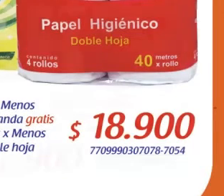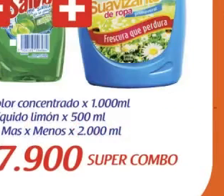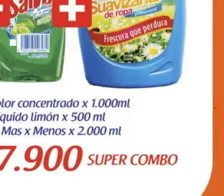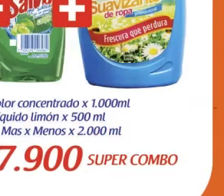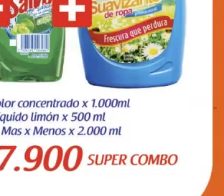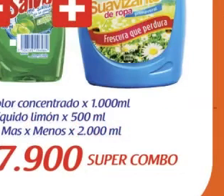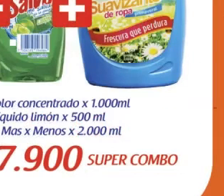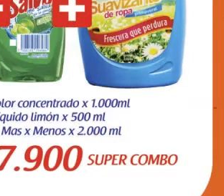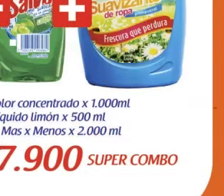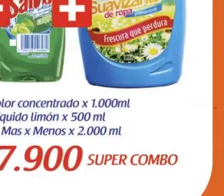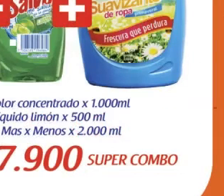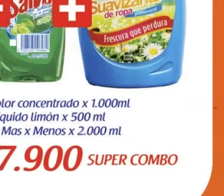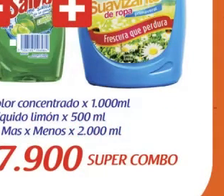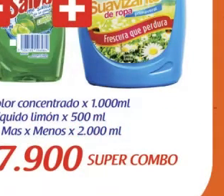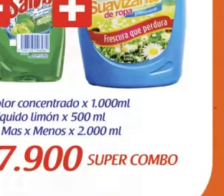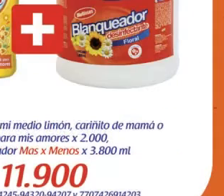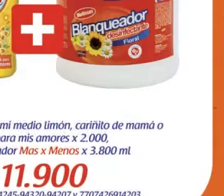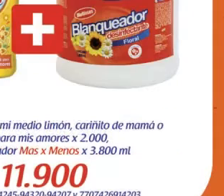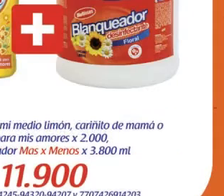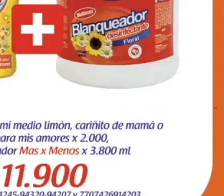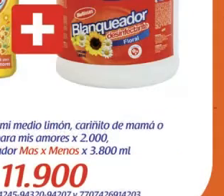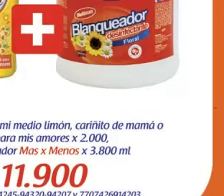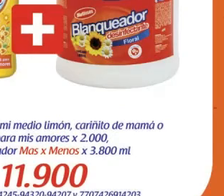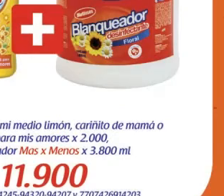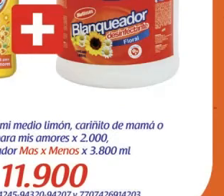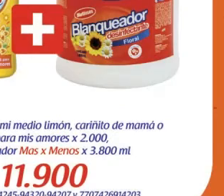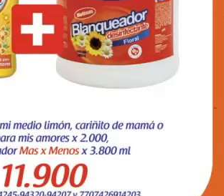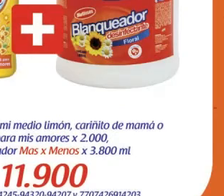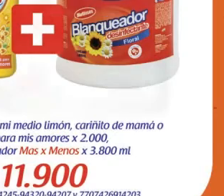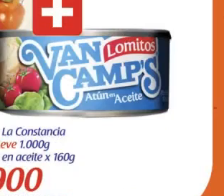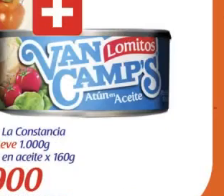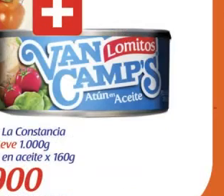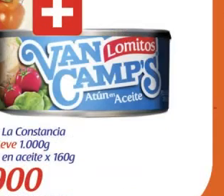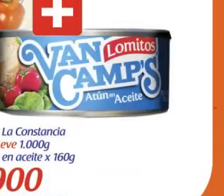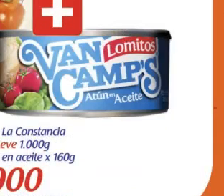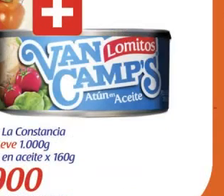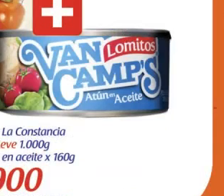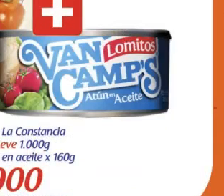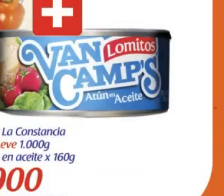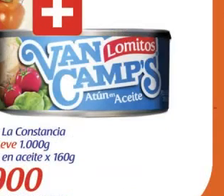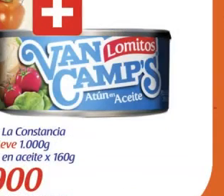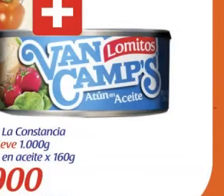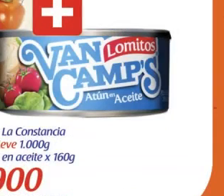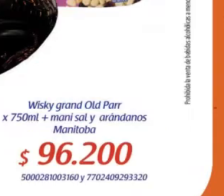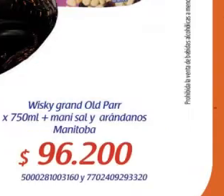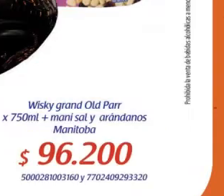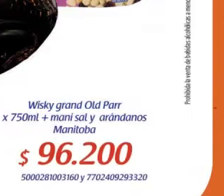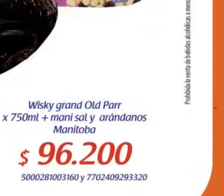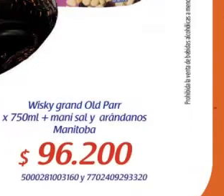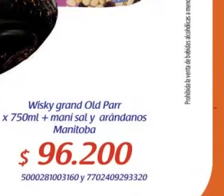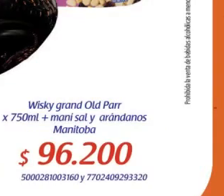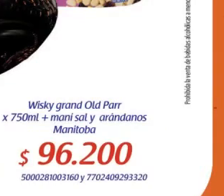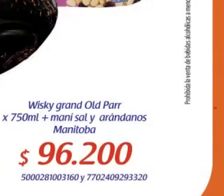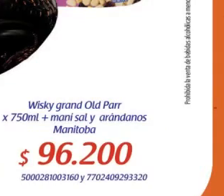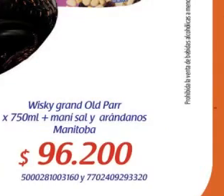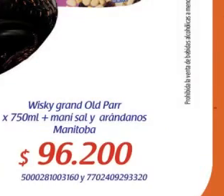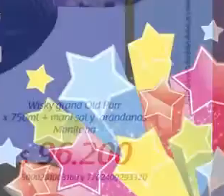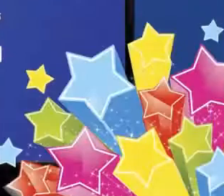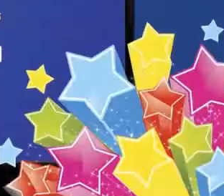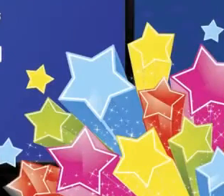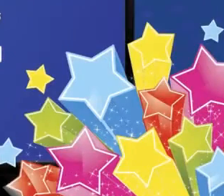descuentos increíbles del 14 de marzo al 2 de abril. Ven a celebrar el aniversario Más por Menos.